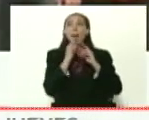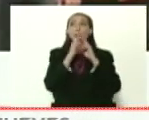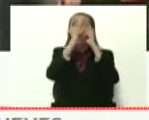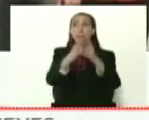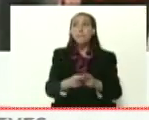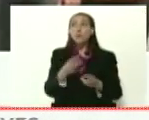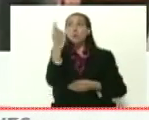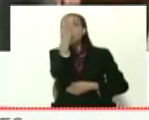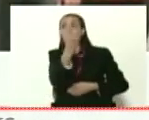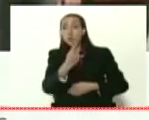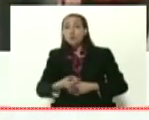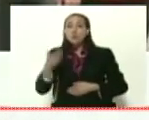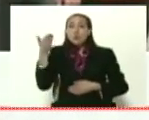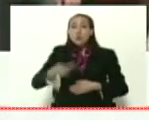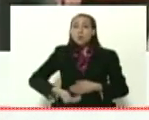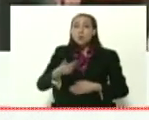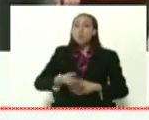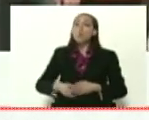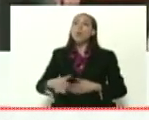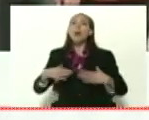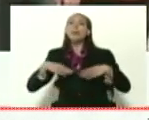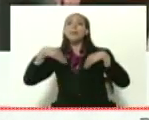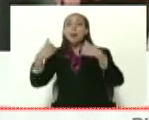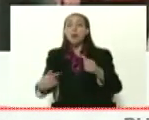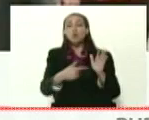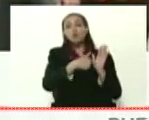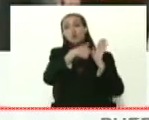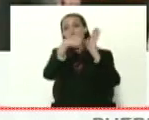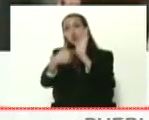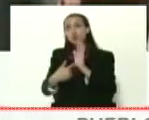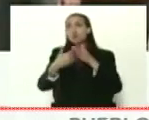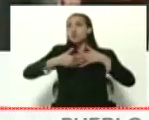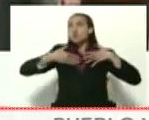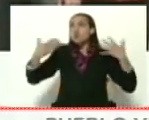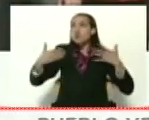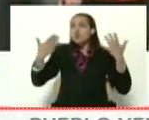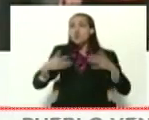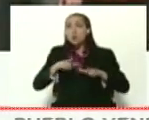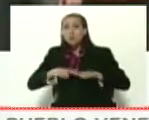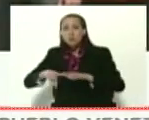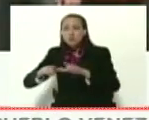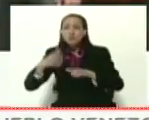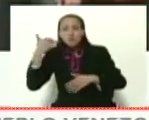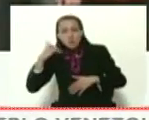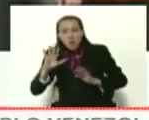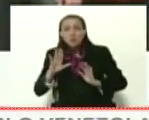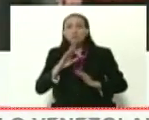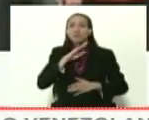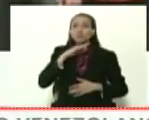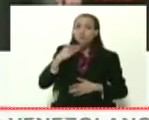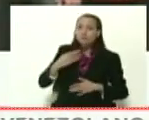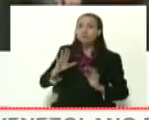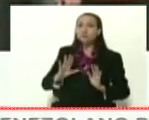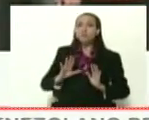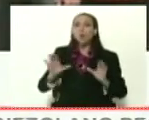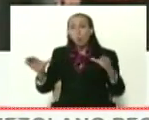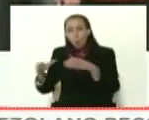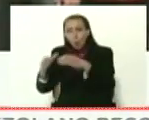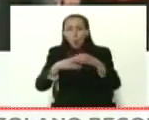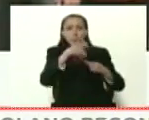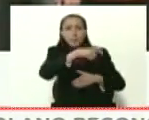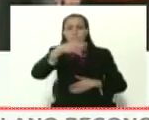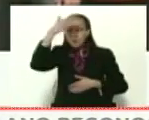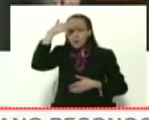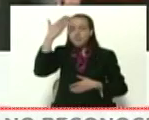mapa sanitario que nos vaya mostrando cuáles son las zonas de posibles riesgos, cuáles son los grupos humanos